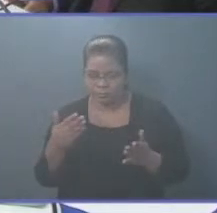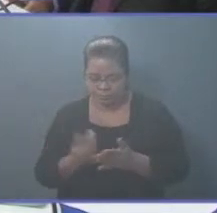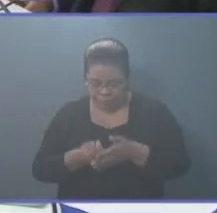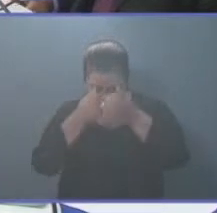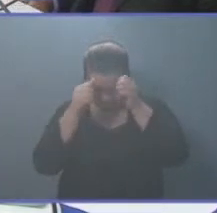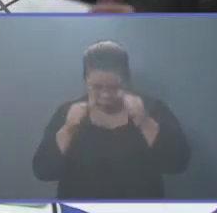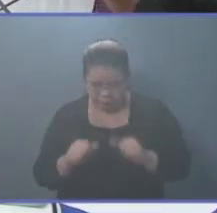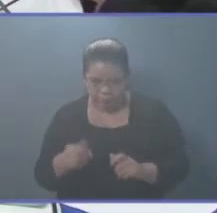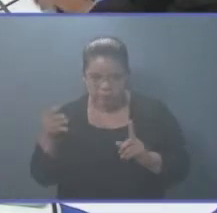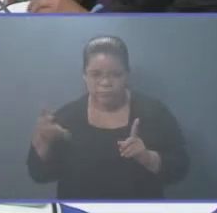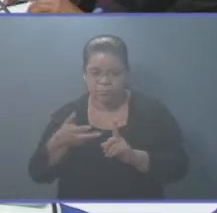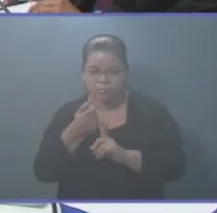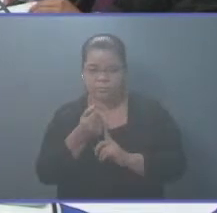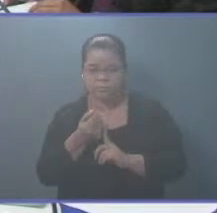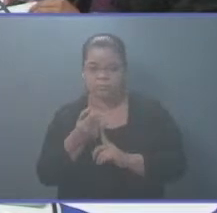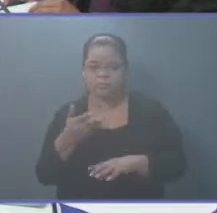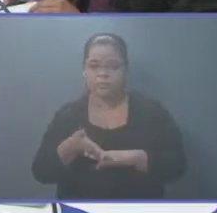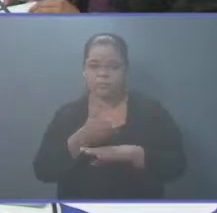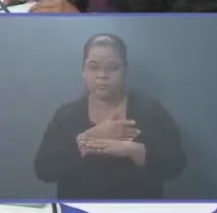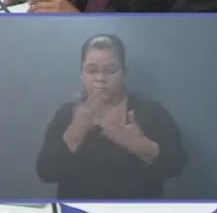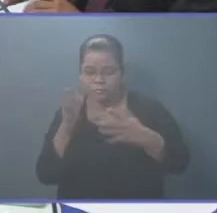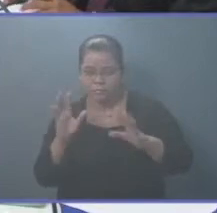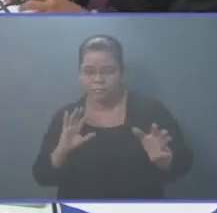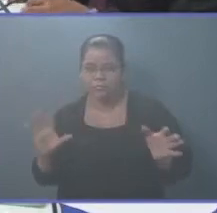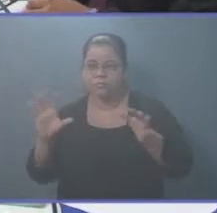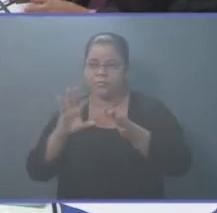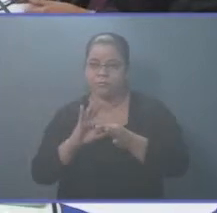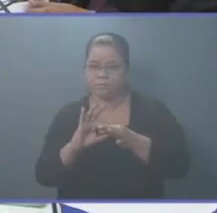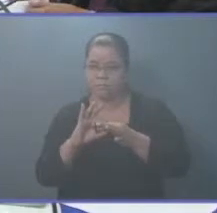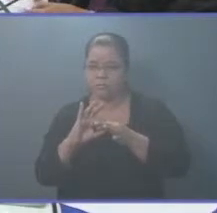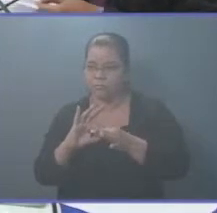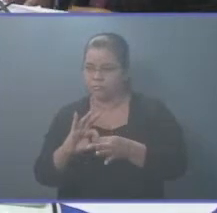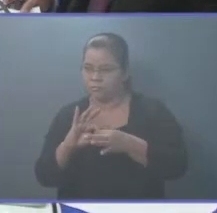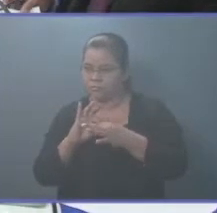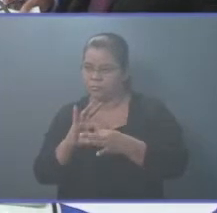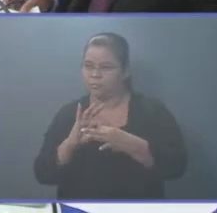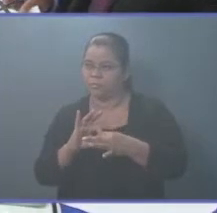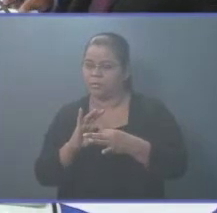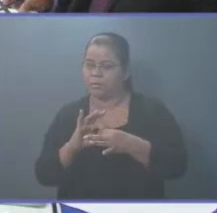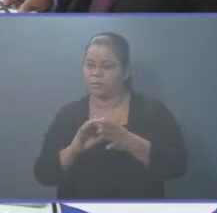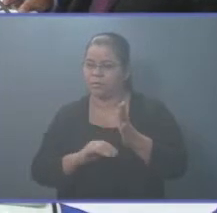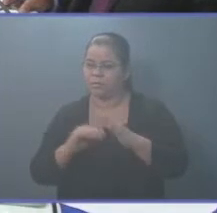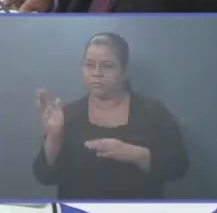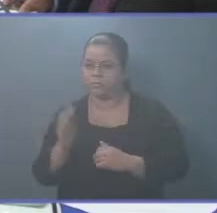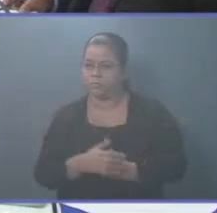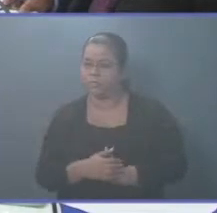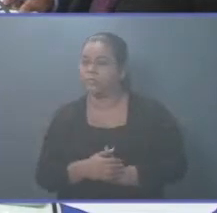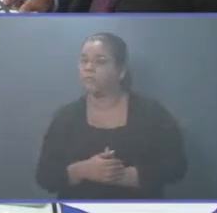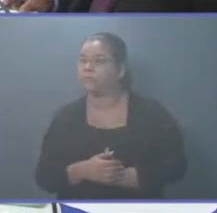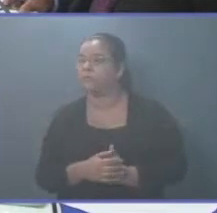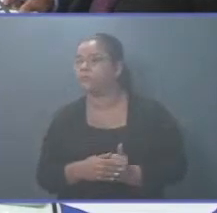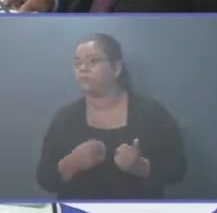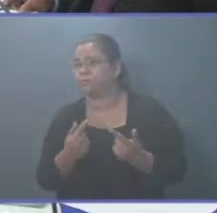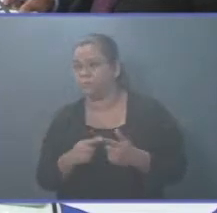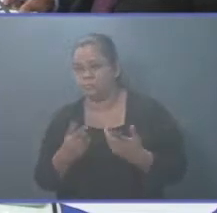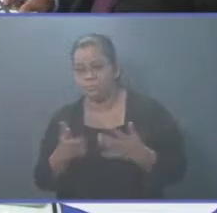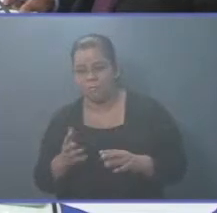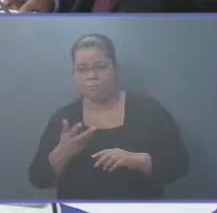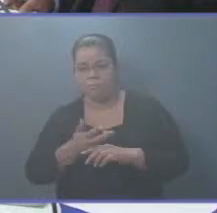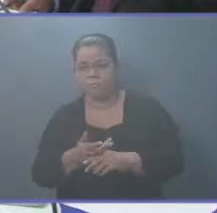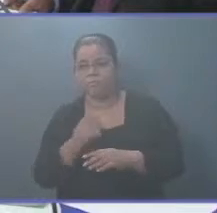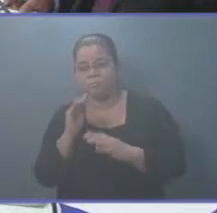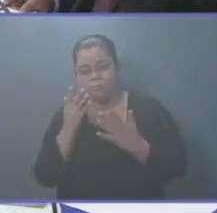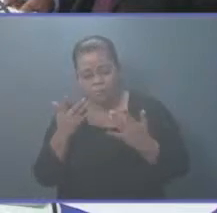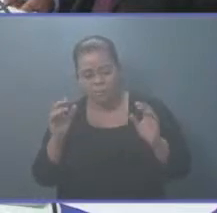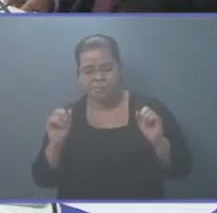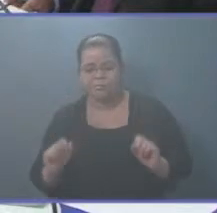los objetos relacionados con el delito respecto al cual han detenido en flagrancia, en este caso tráfico ilegal de personas, y